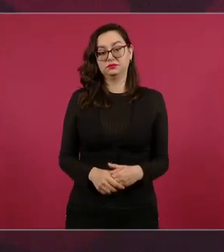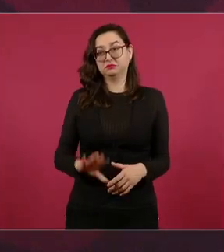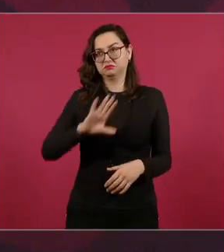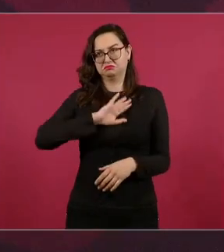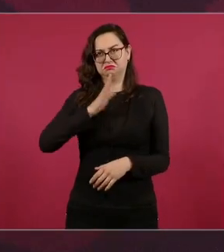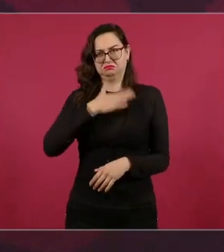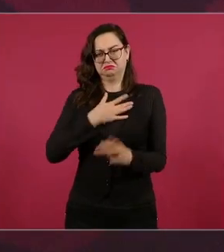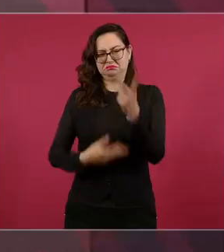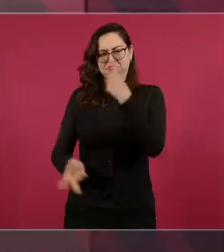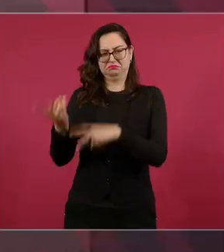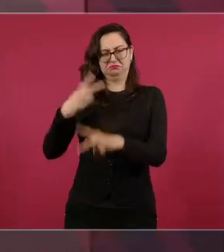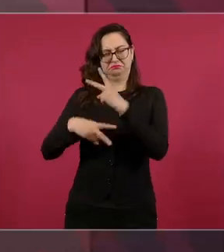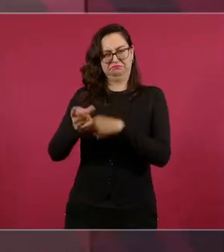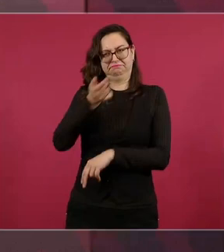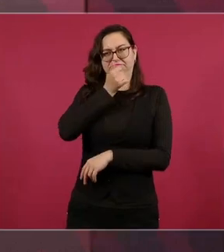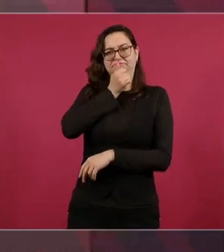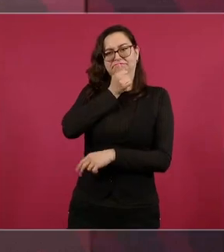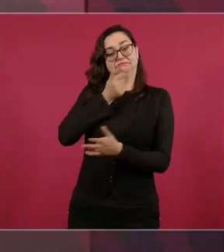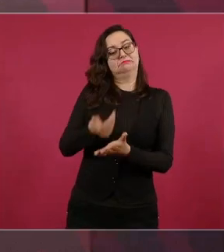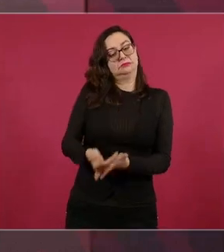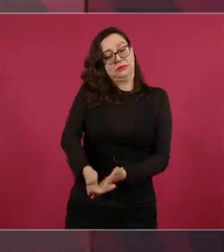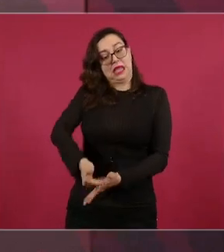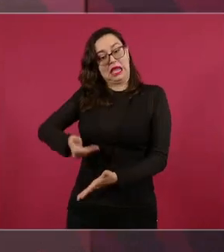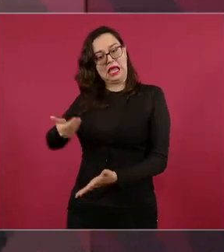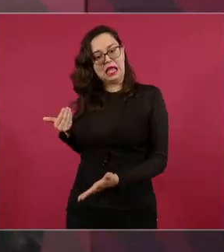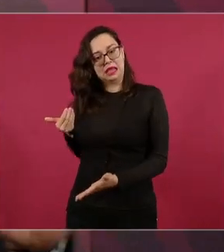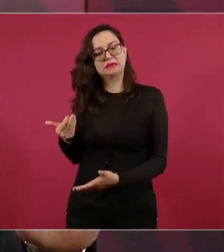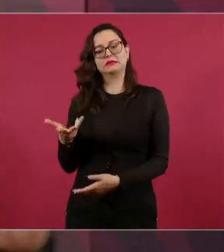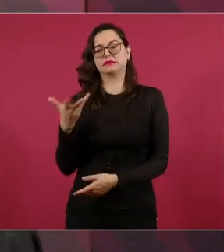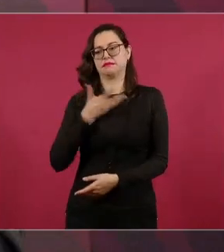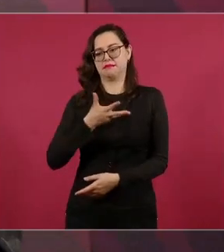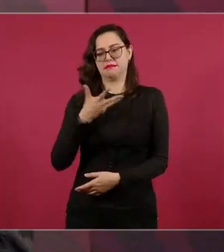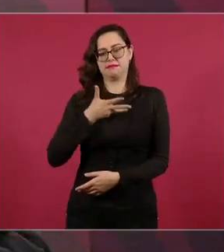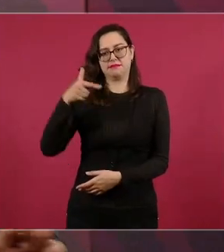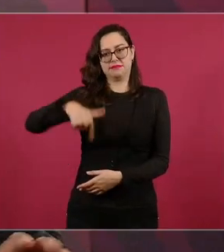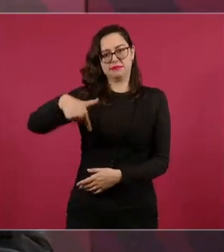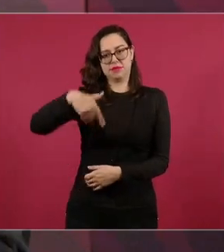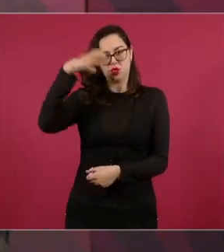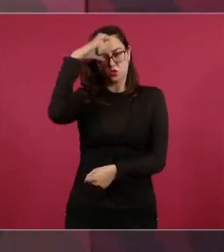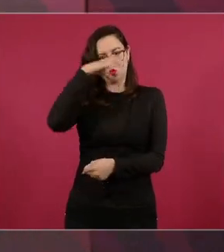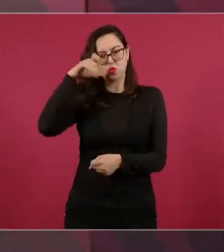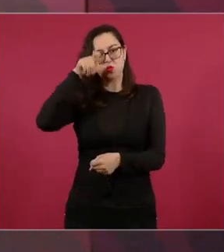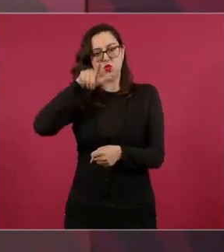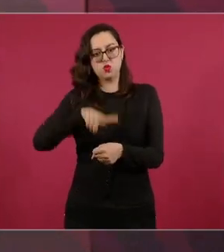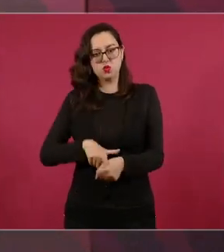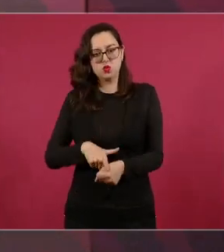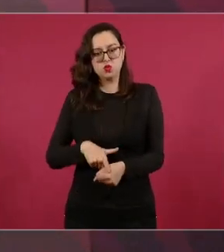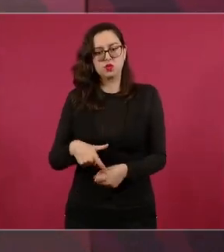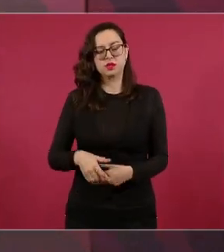eso México